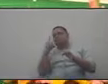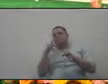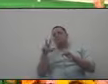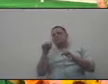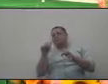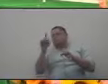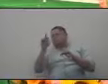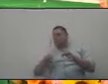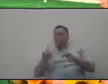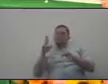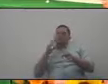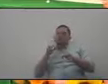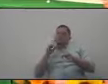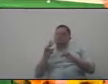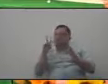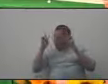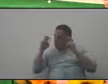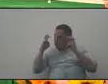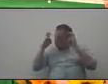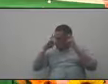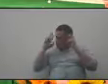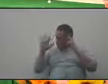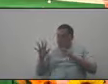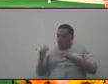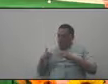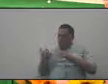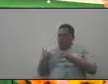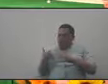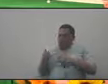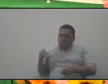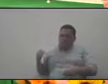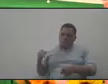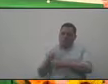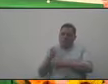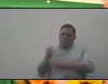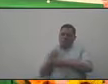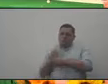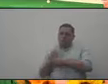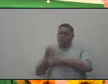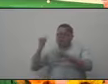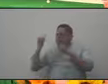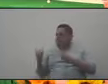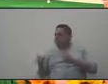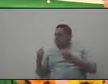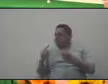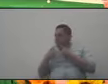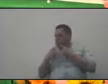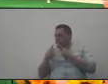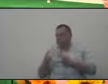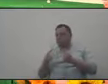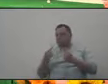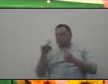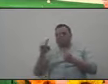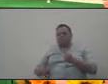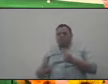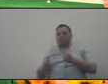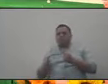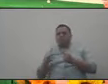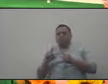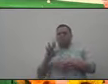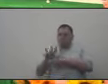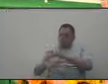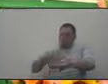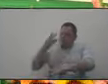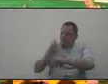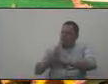porque tiene la experiencia, el conocimiento, pese a su juventud. Y él lo recalca y es importante que usted lo diga porque eso hace que se vean estos resultados,